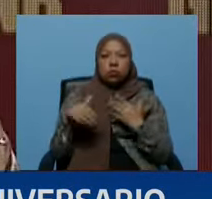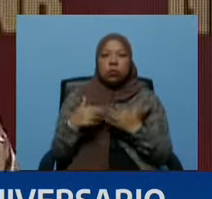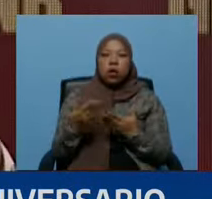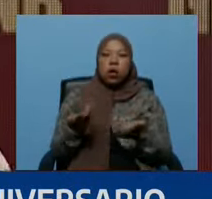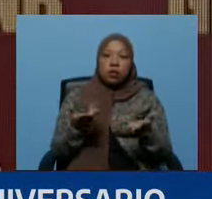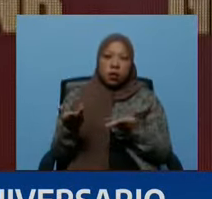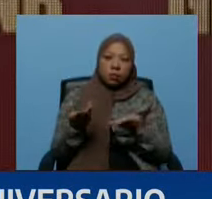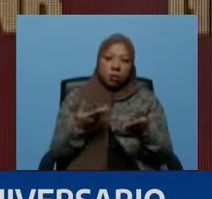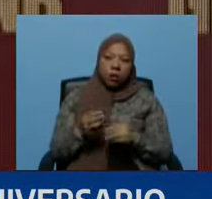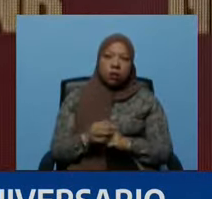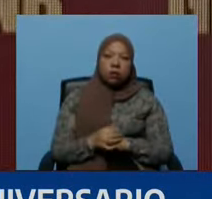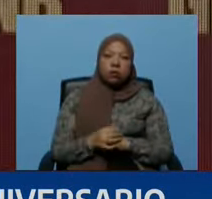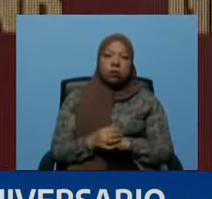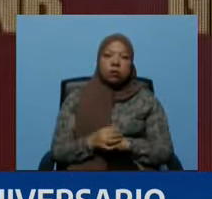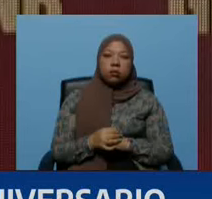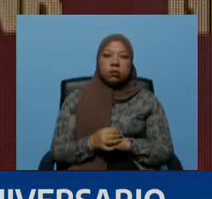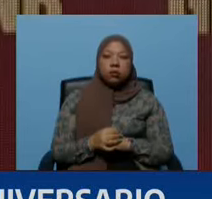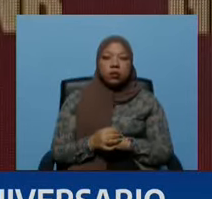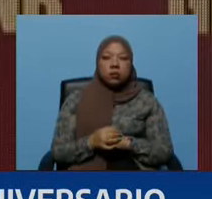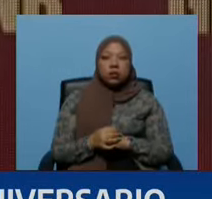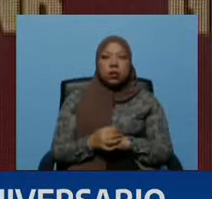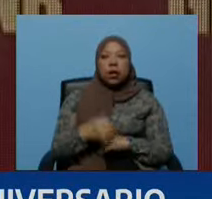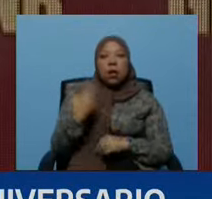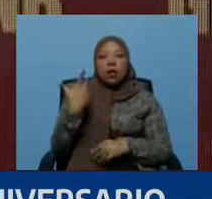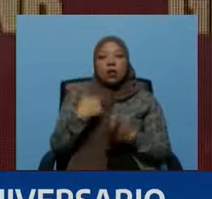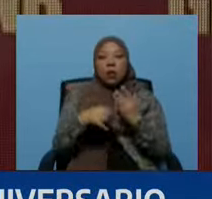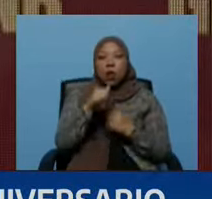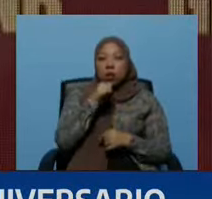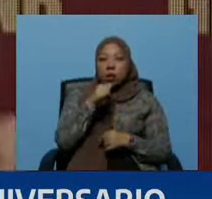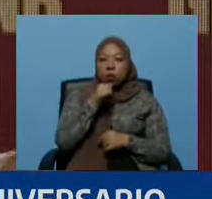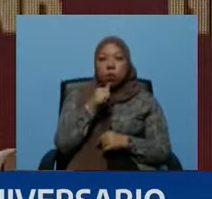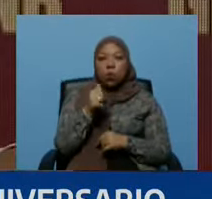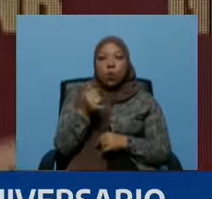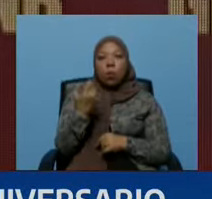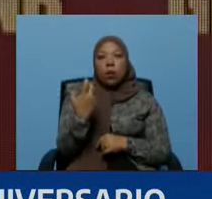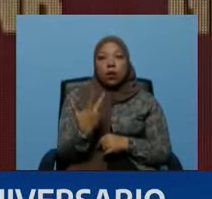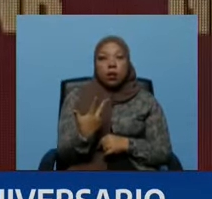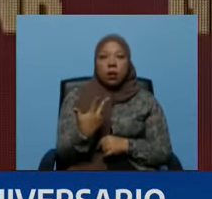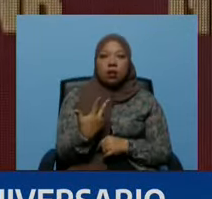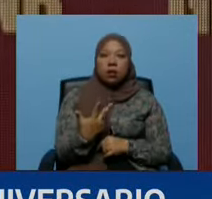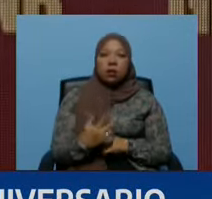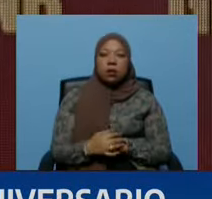servían. Las tres tentaciones del desierto.